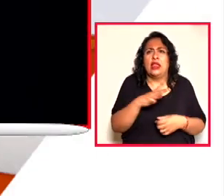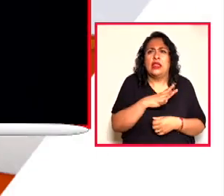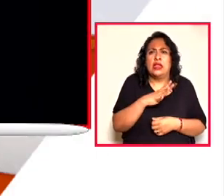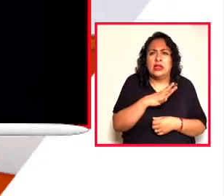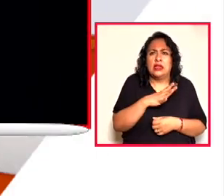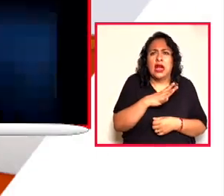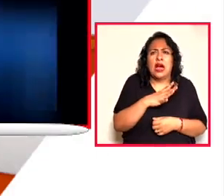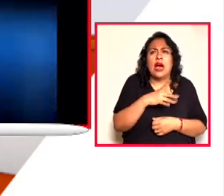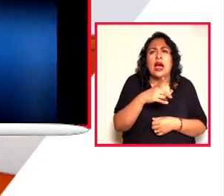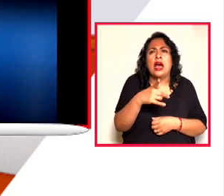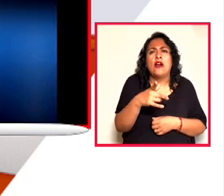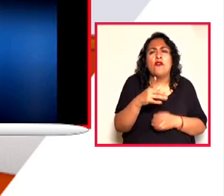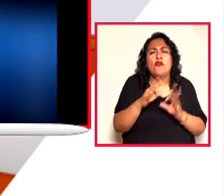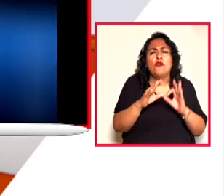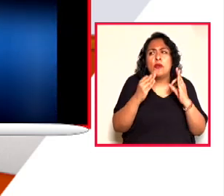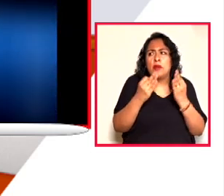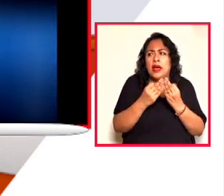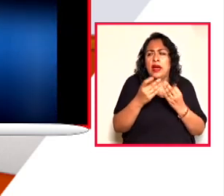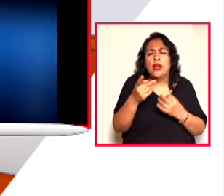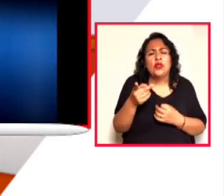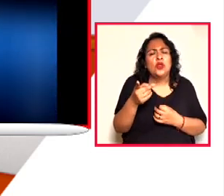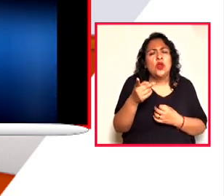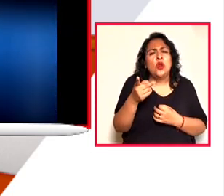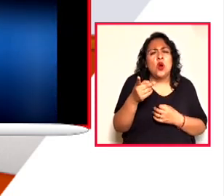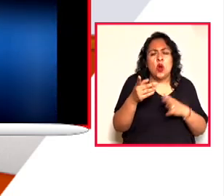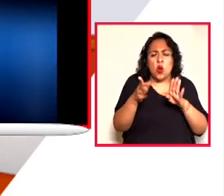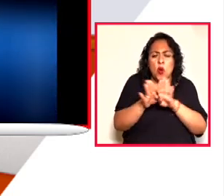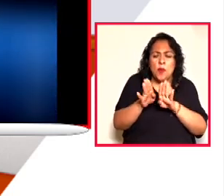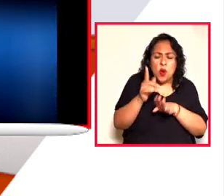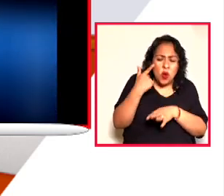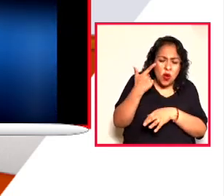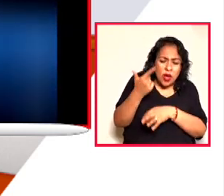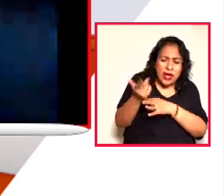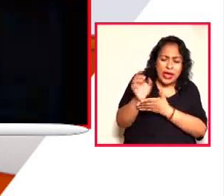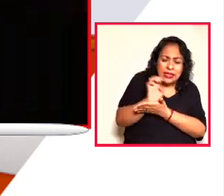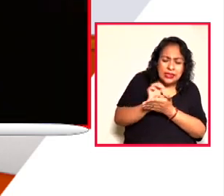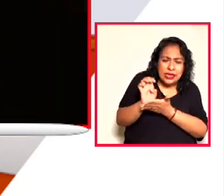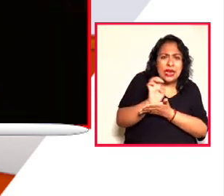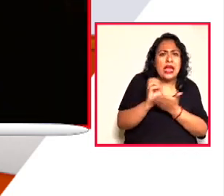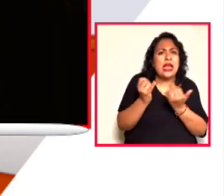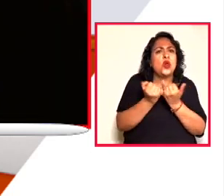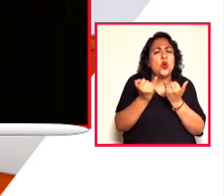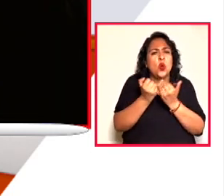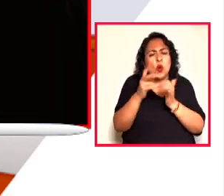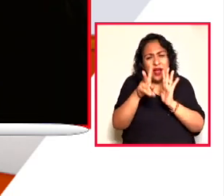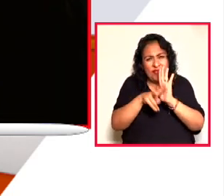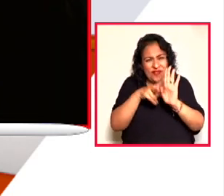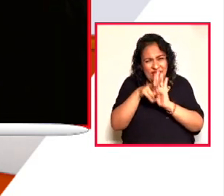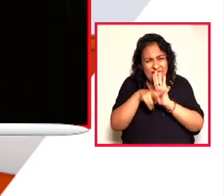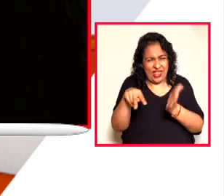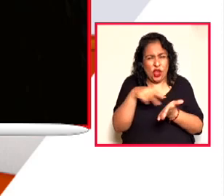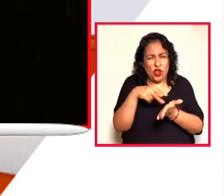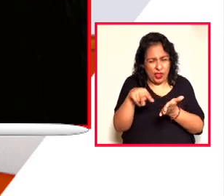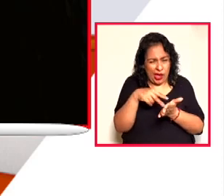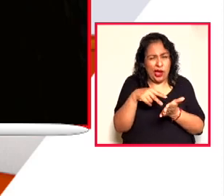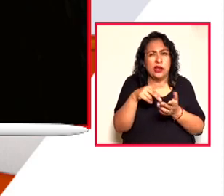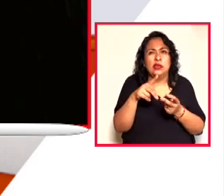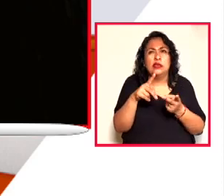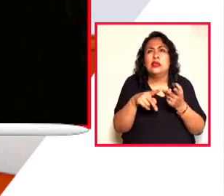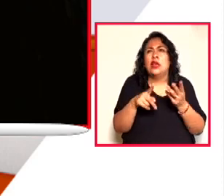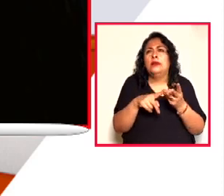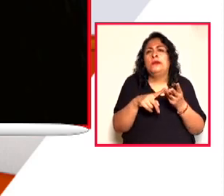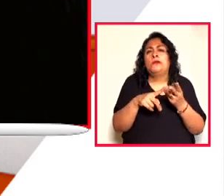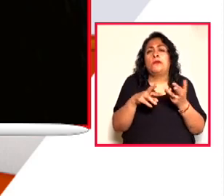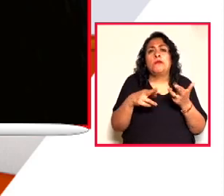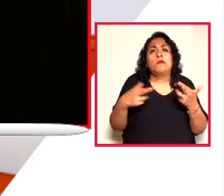justamente un formato de captación escénica, pero también de videodanza, de relación